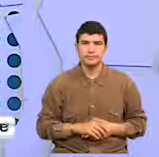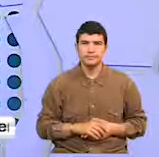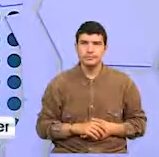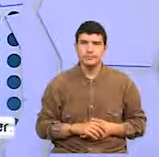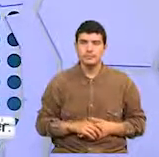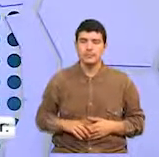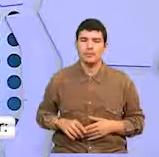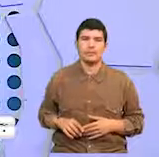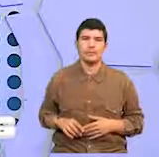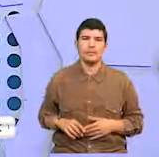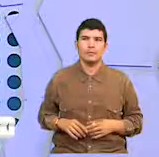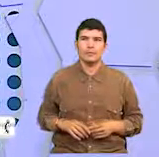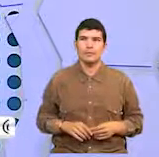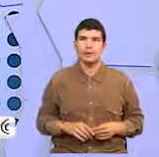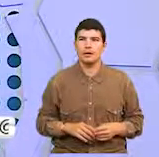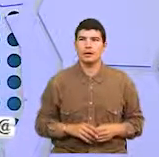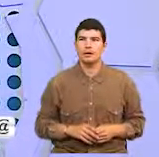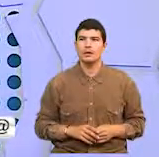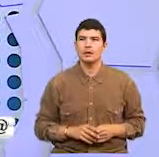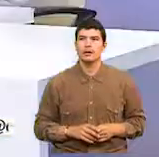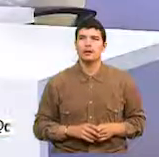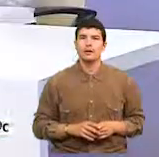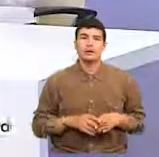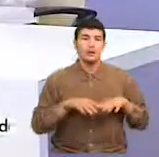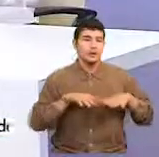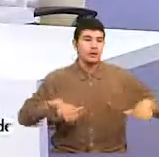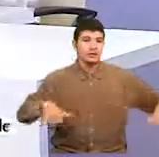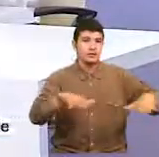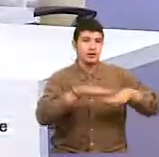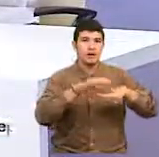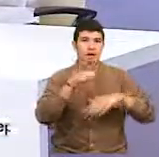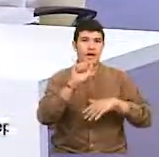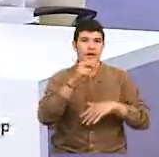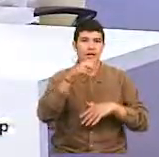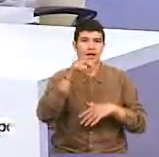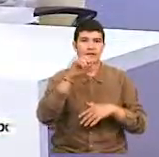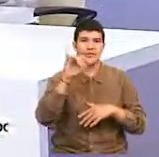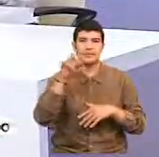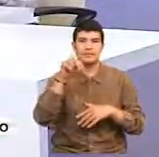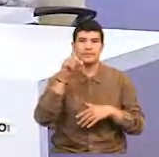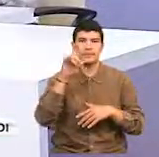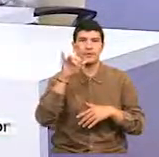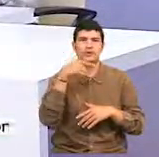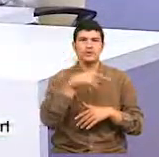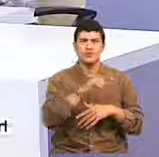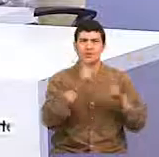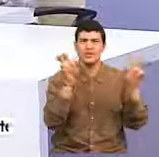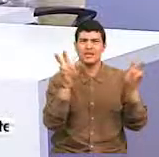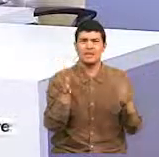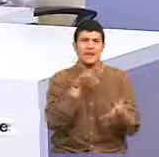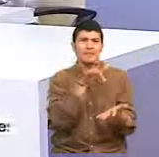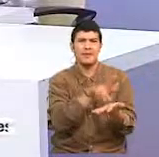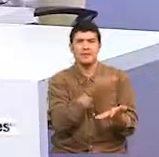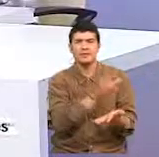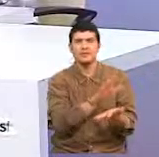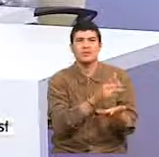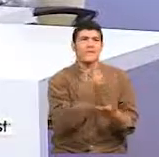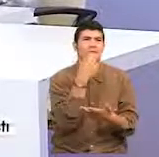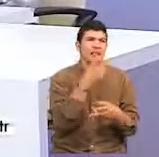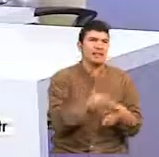General Carvajal, la zona de Caño Indio fue o ha sido un tema que todo el tiempo lo están tocando, que porque